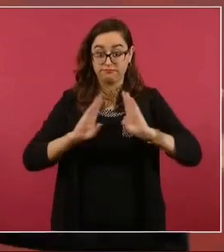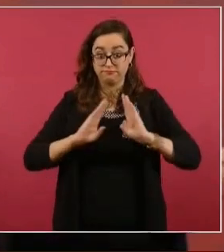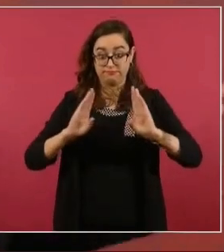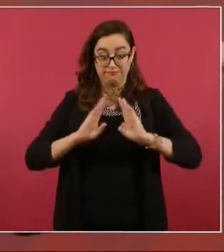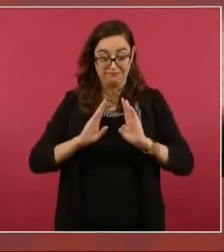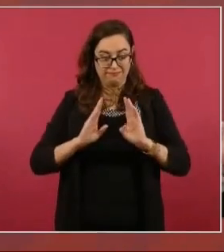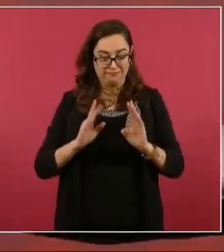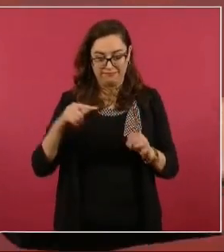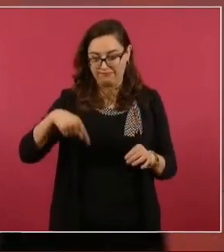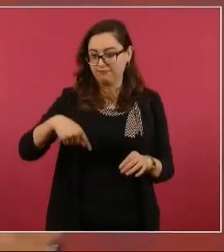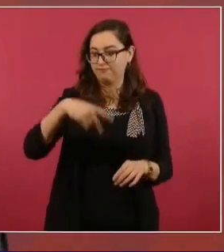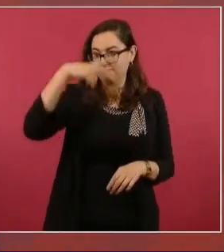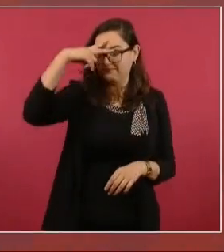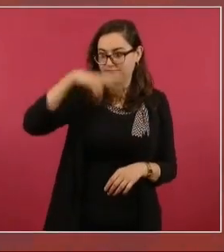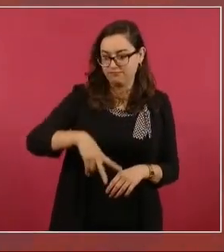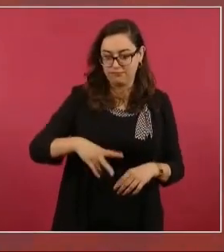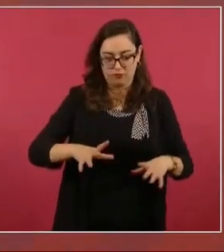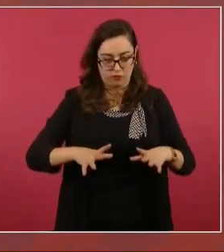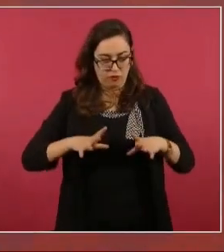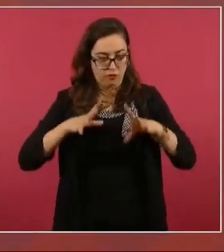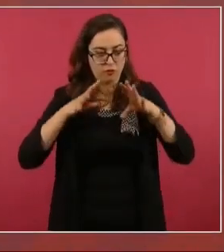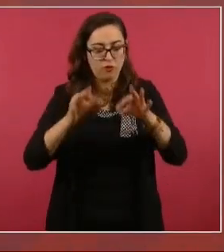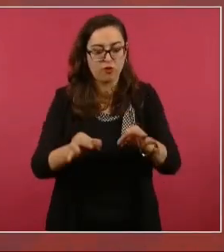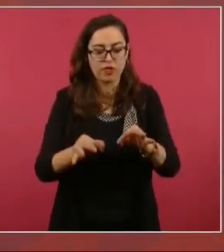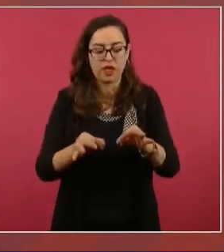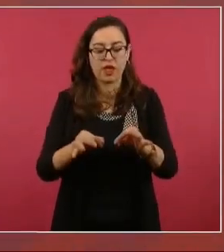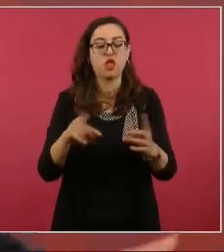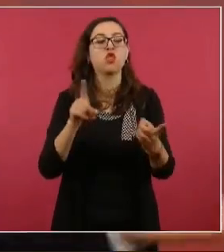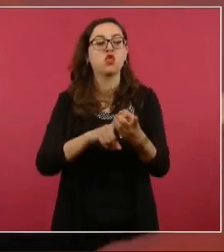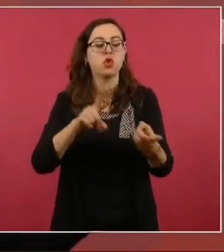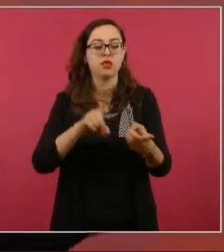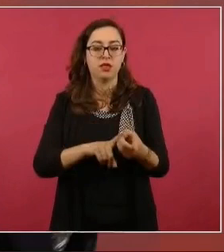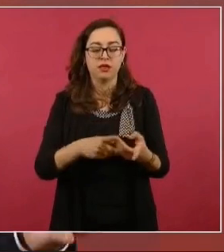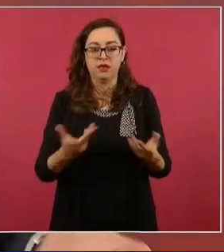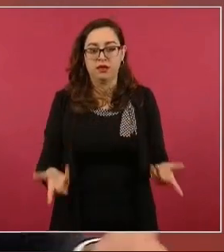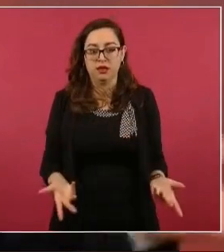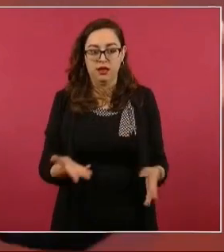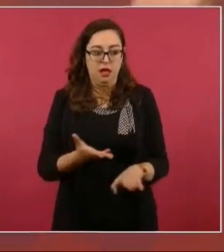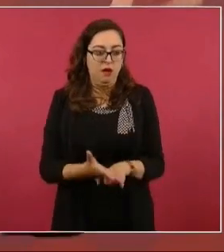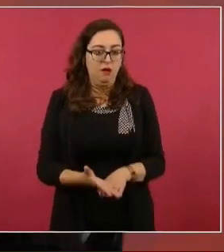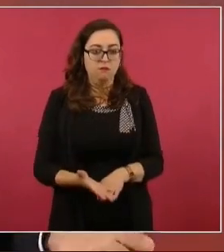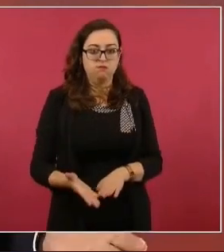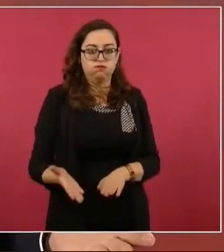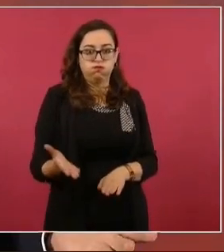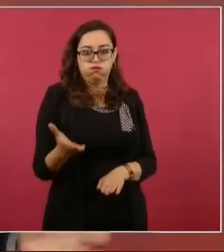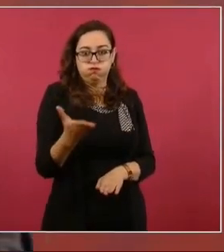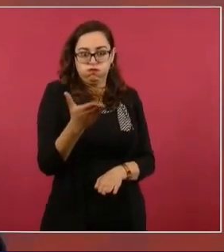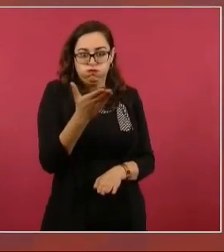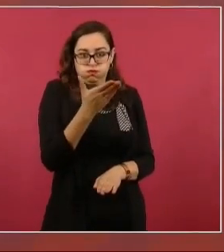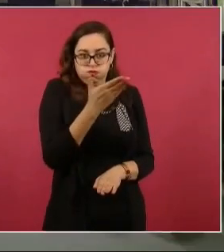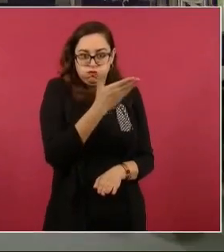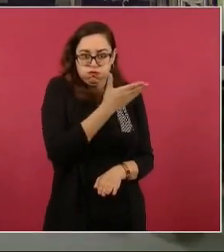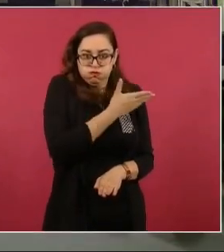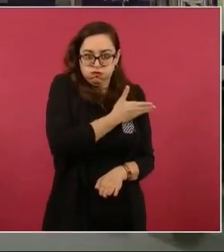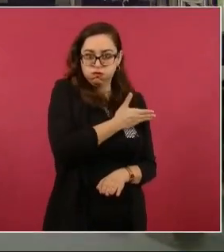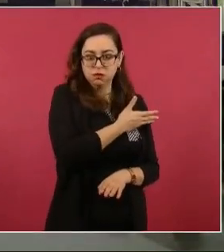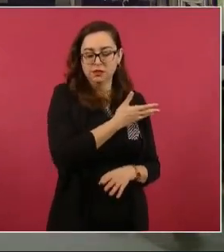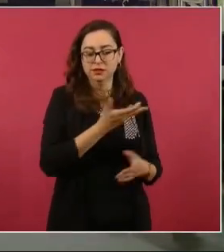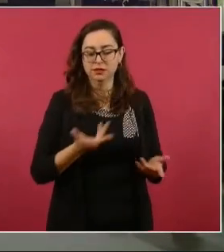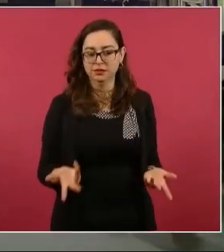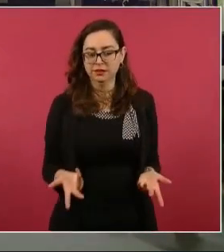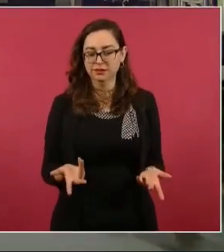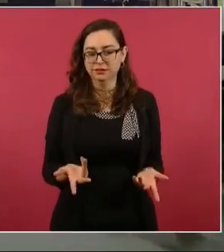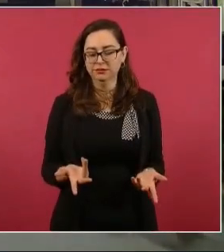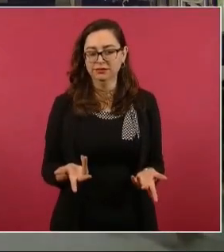Pues de un movimiento para restablecer la legalidad luego del golpe de Estado y del